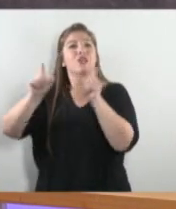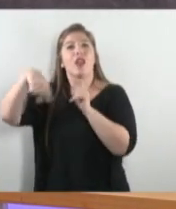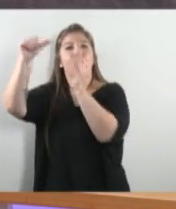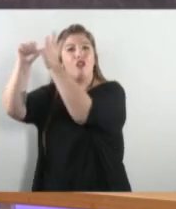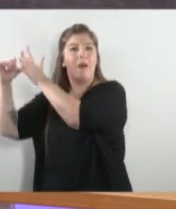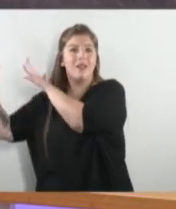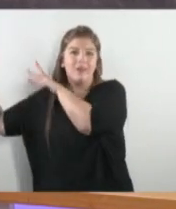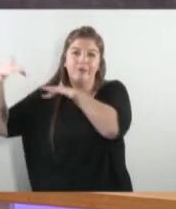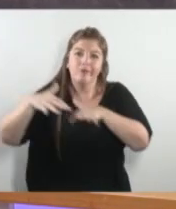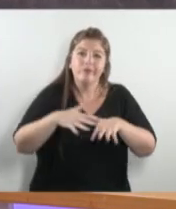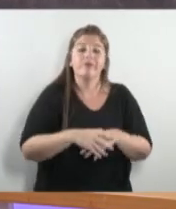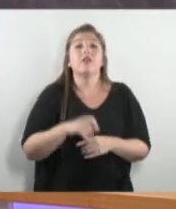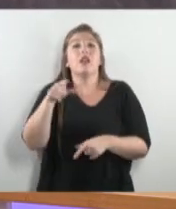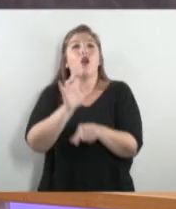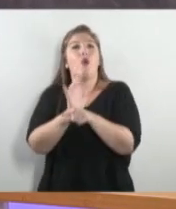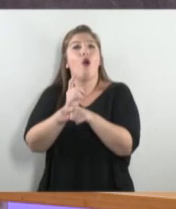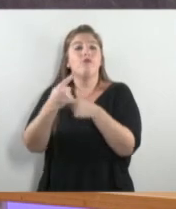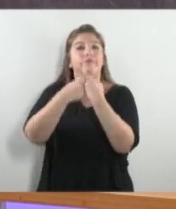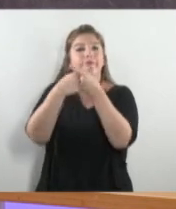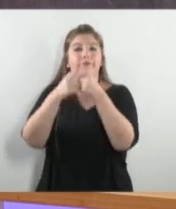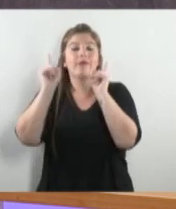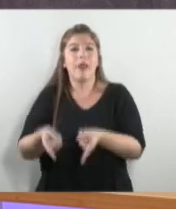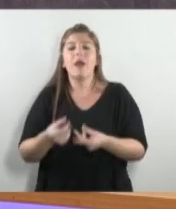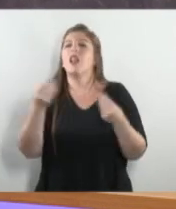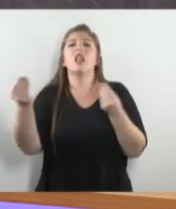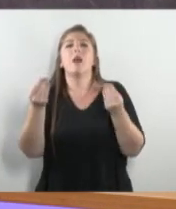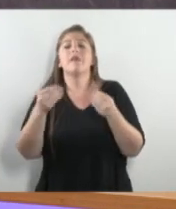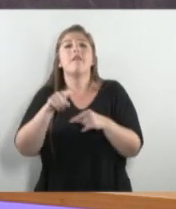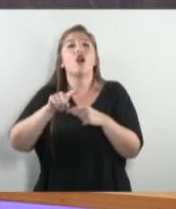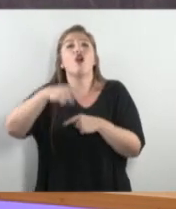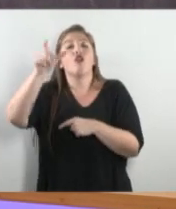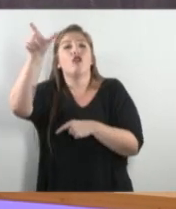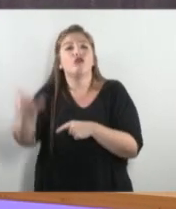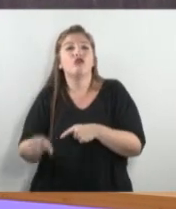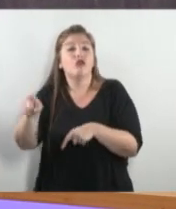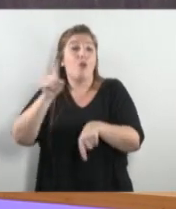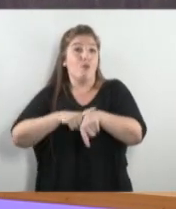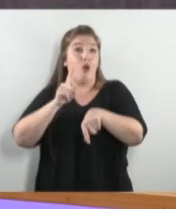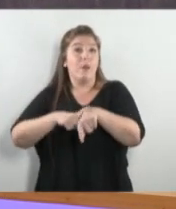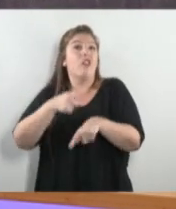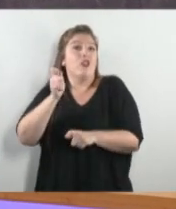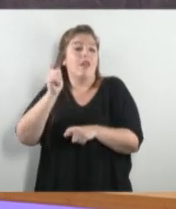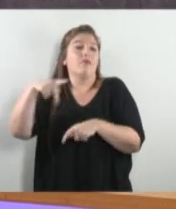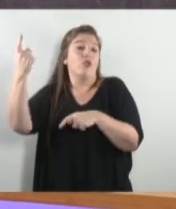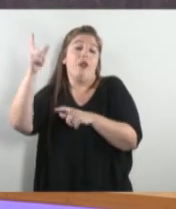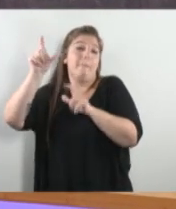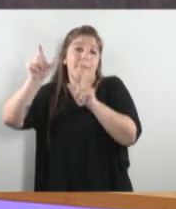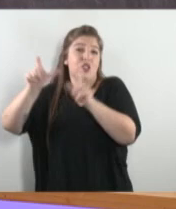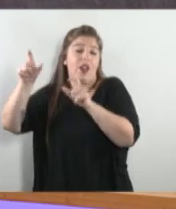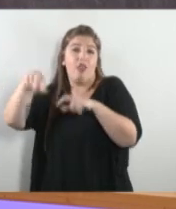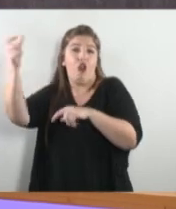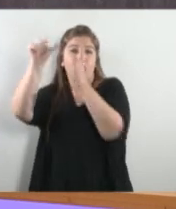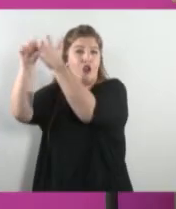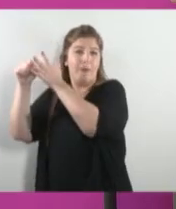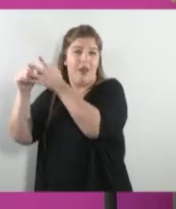va a generar otra disputa. Te pregunto qué pasaba con este otro actor de la época, que es el inmigrante, y cómo se lo ve en